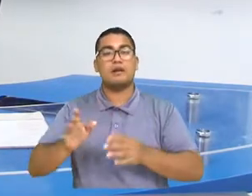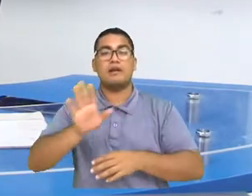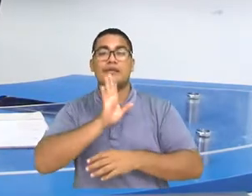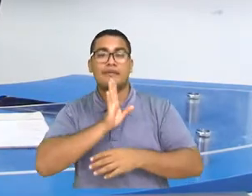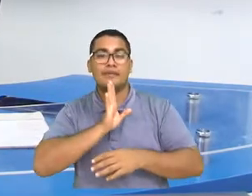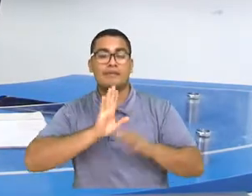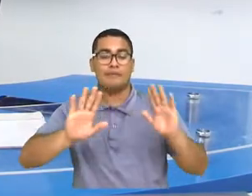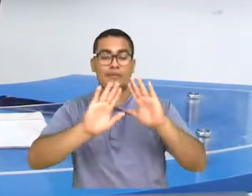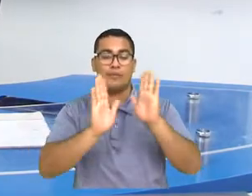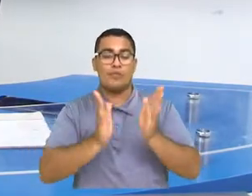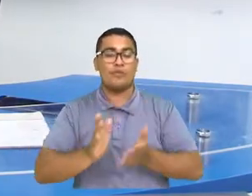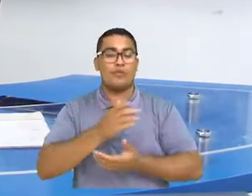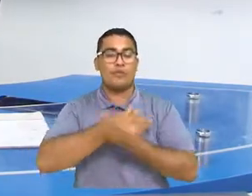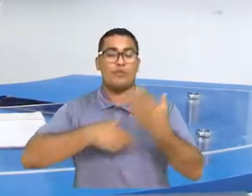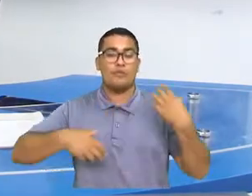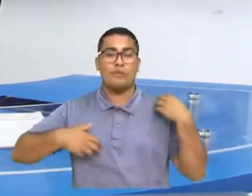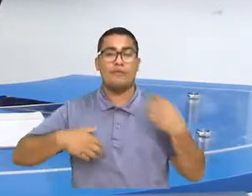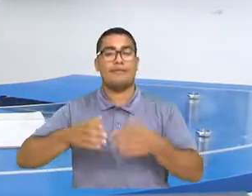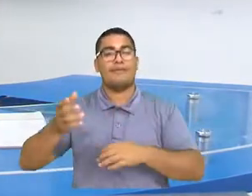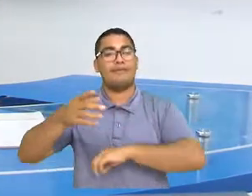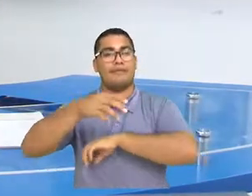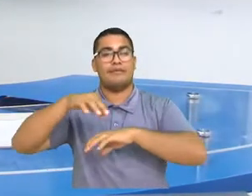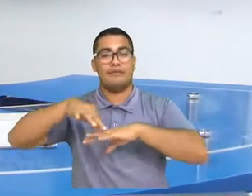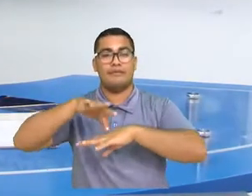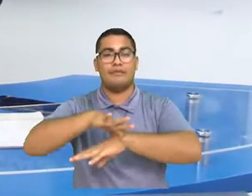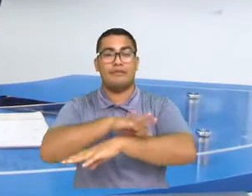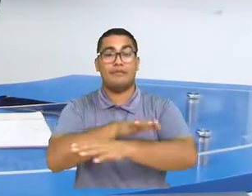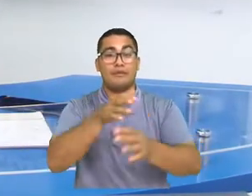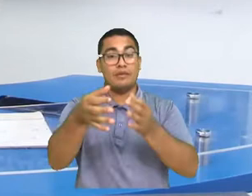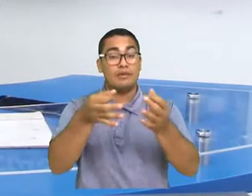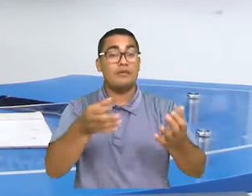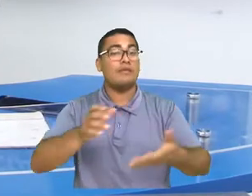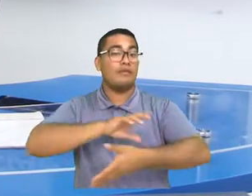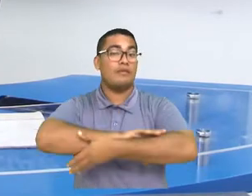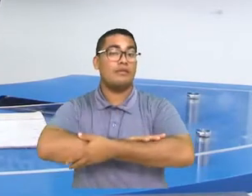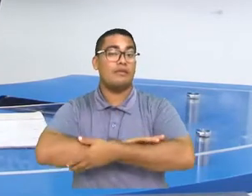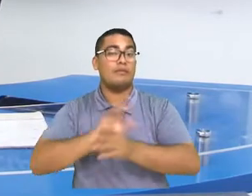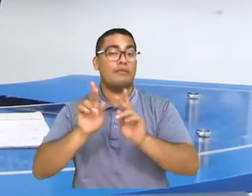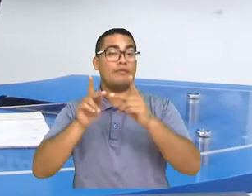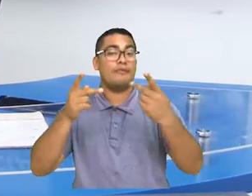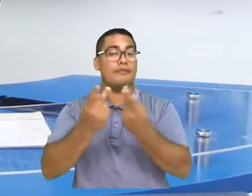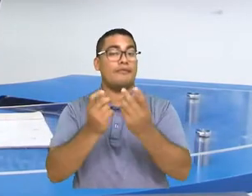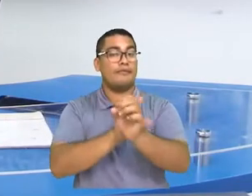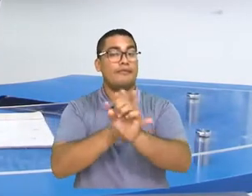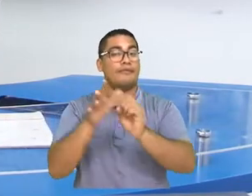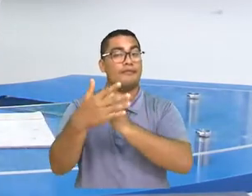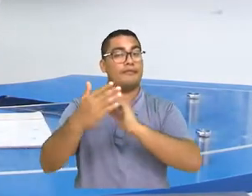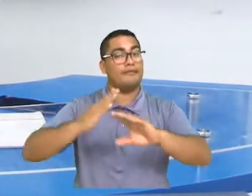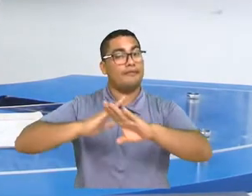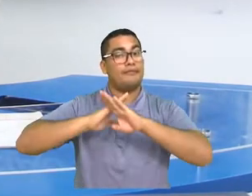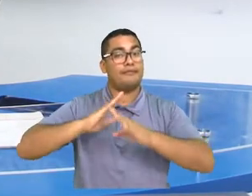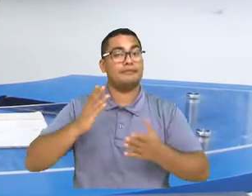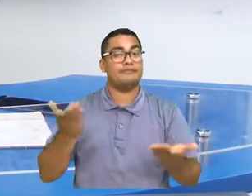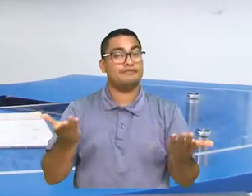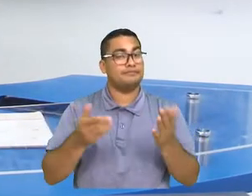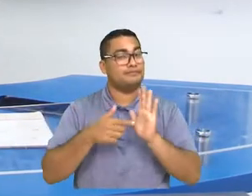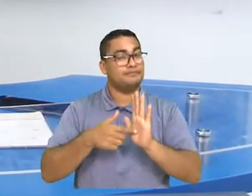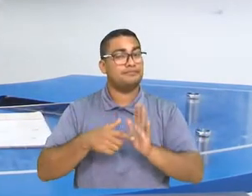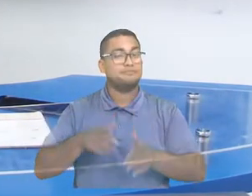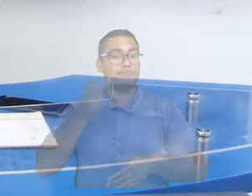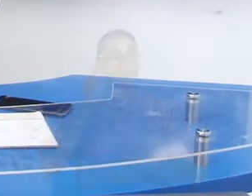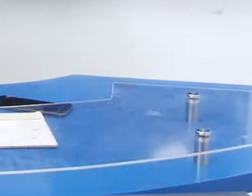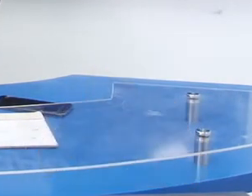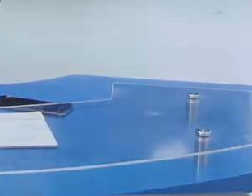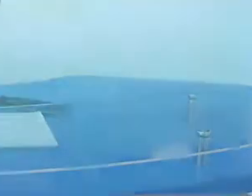la compañera Rosario Murillo se ha referido a la solidaridad expresada por nuestro pueblo ante la pandemia ocasionada por el COVID-19.